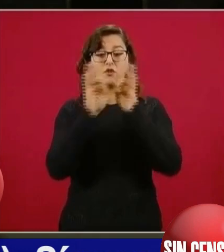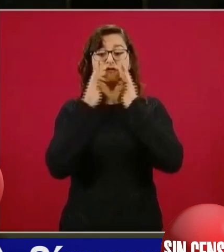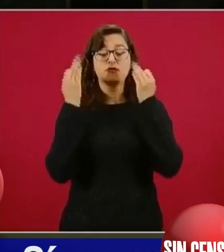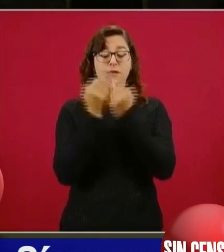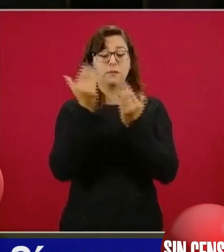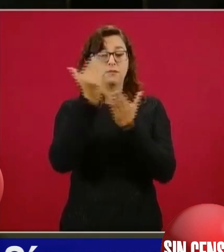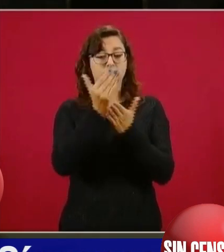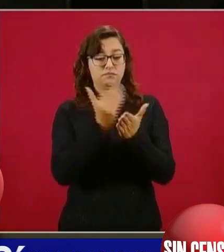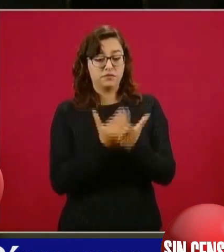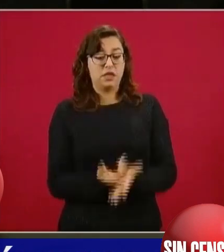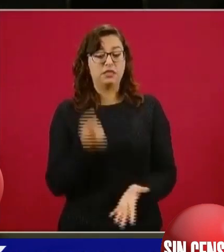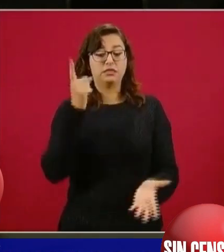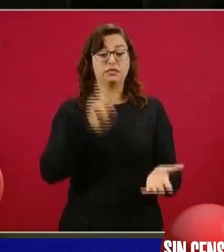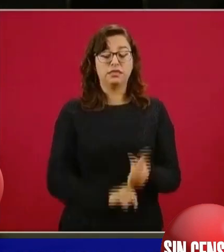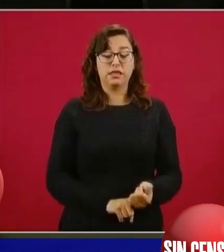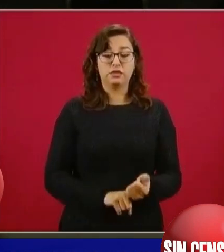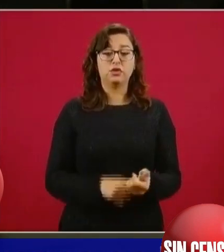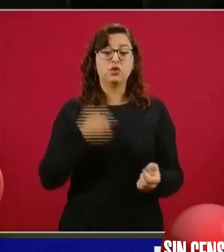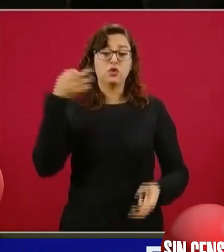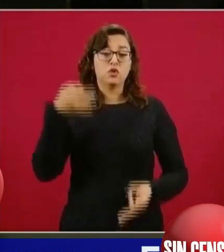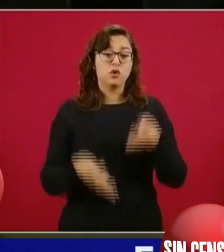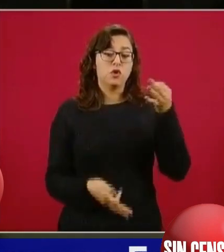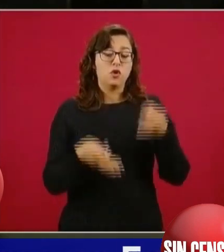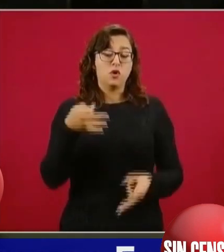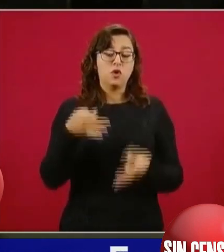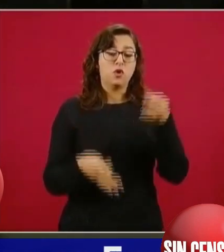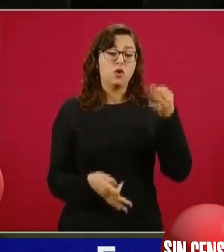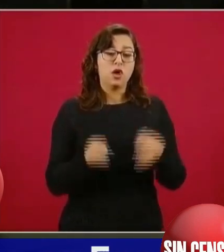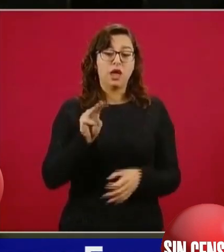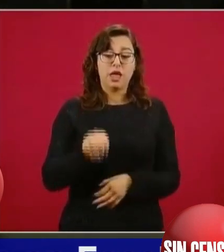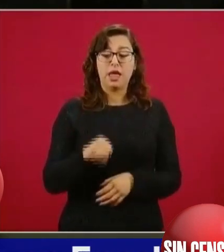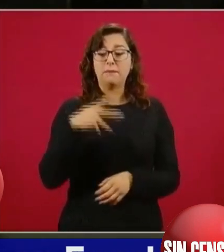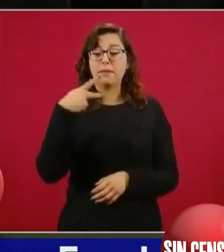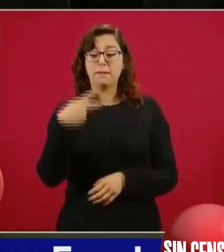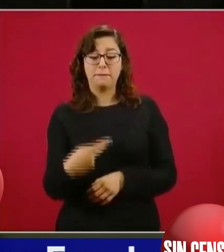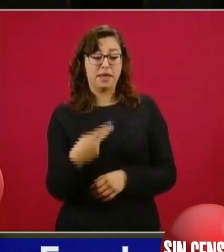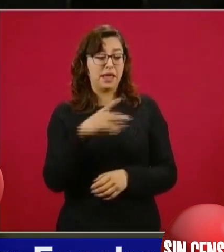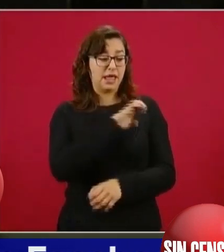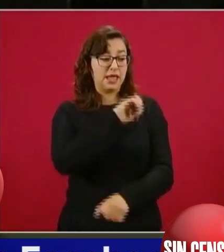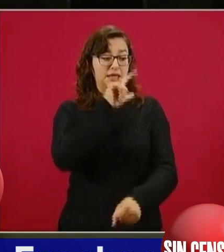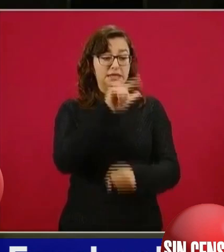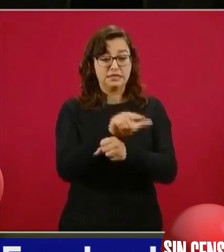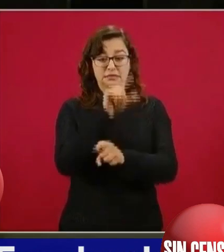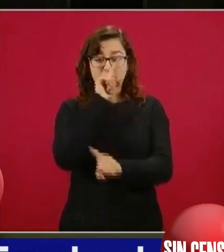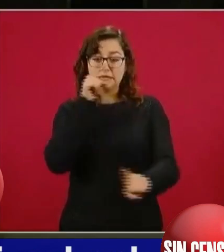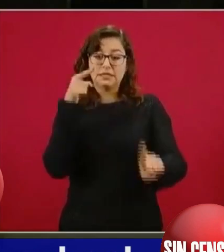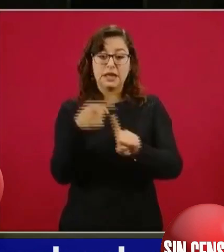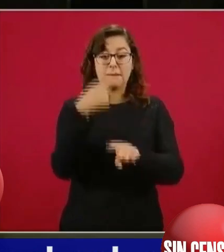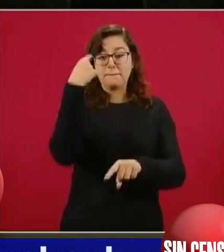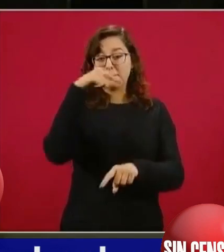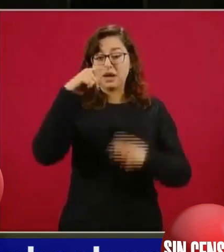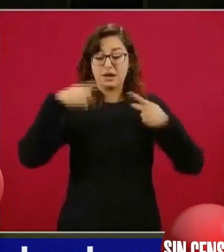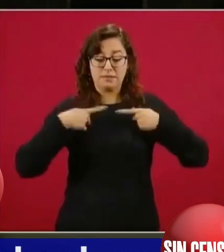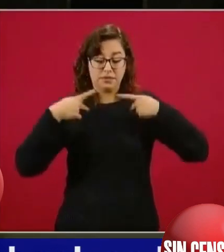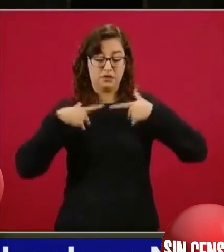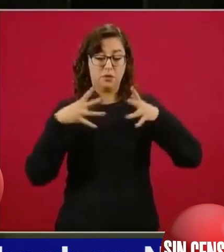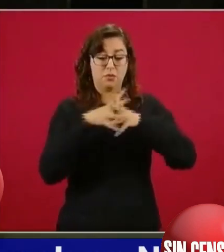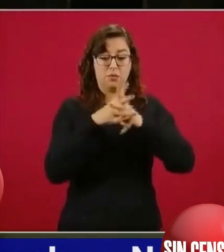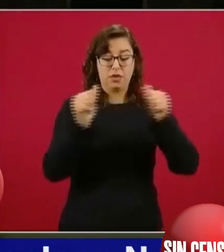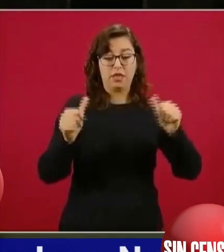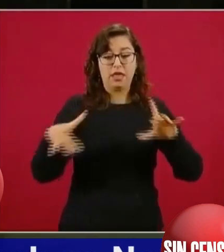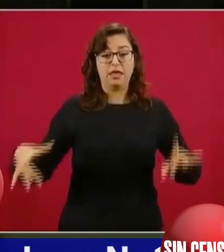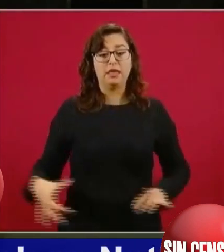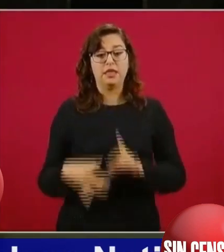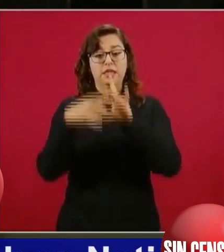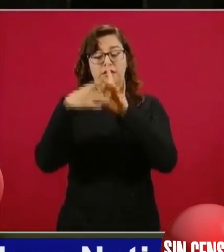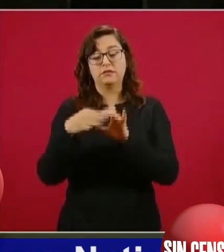Fiscalía Especializada en Investigación de Delitos de Desaparición Forzada, dependiente de la Fiscalía General